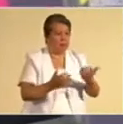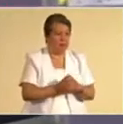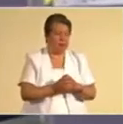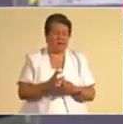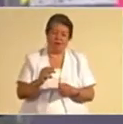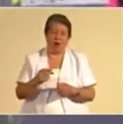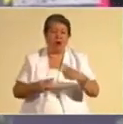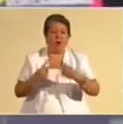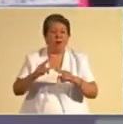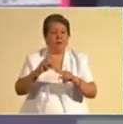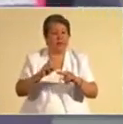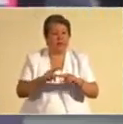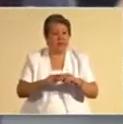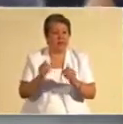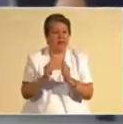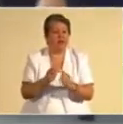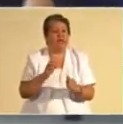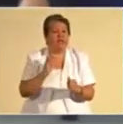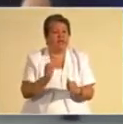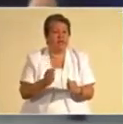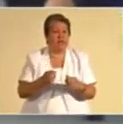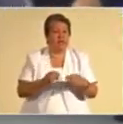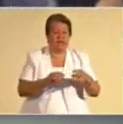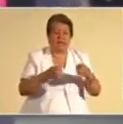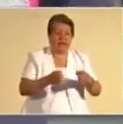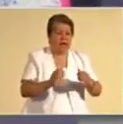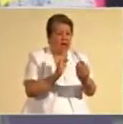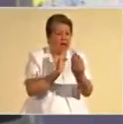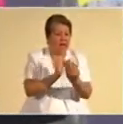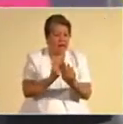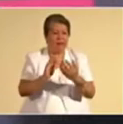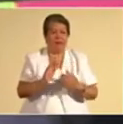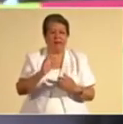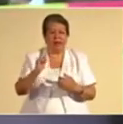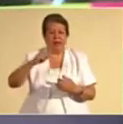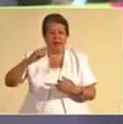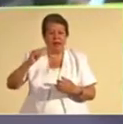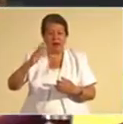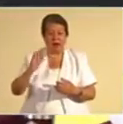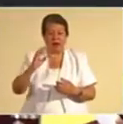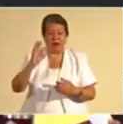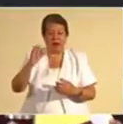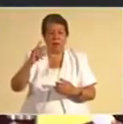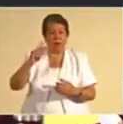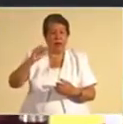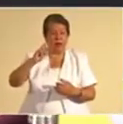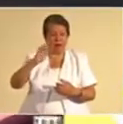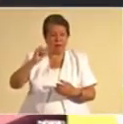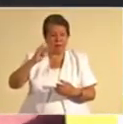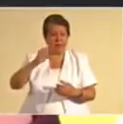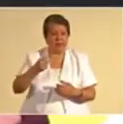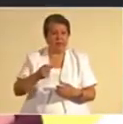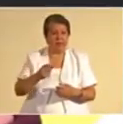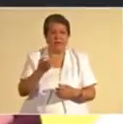sentarnos con quien maneja las cámaras, los consejos. Cocaín, vamos, Canaco, Coparmex. Hay que sentarnos. Esto no depende